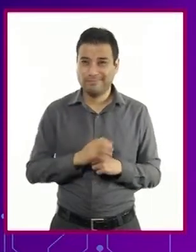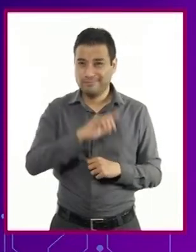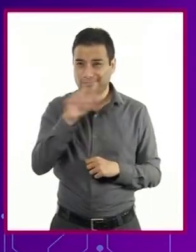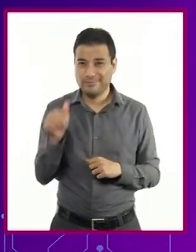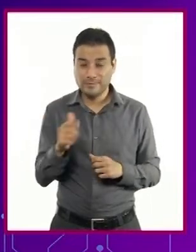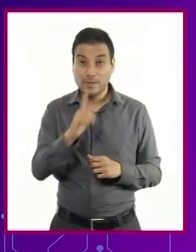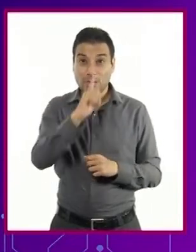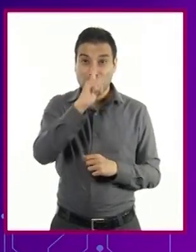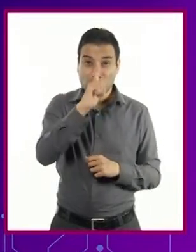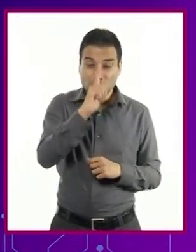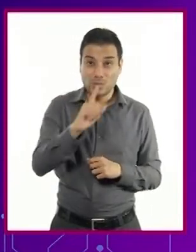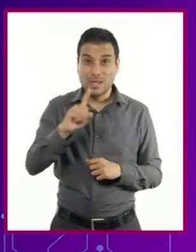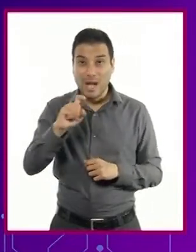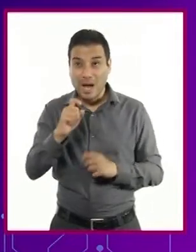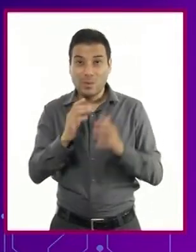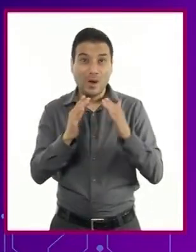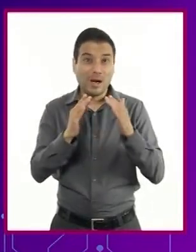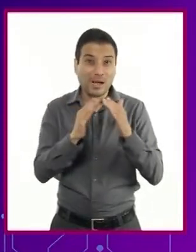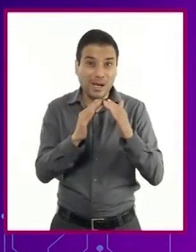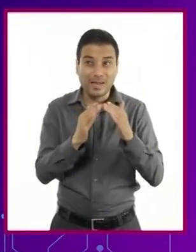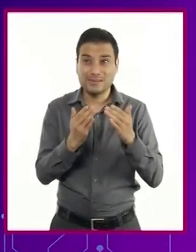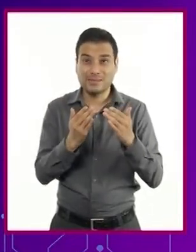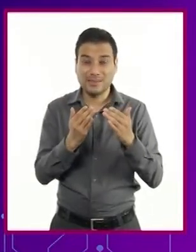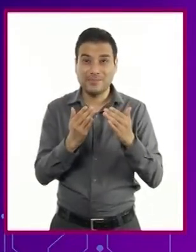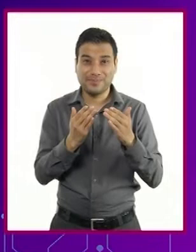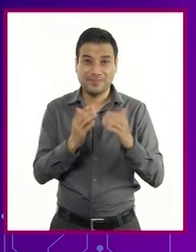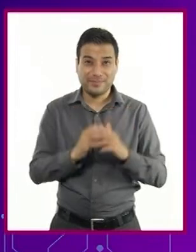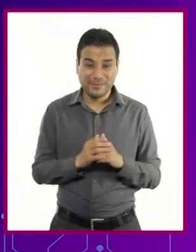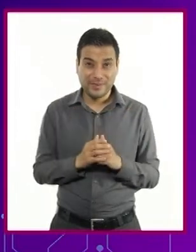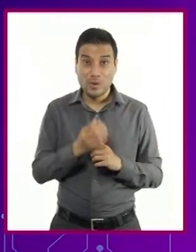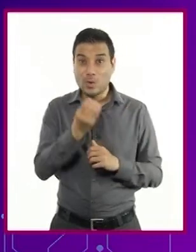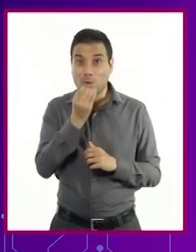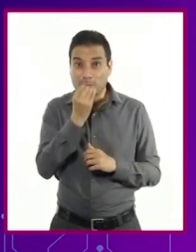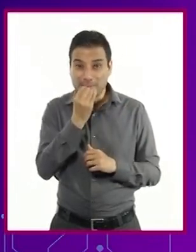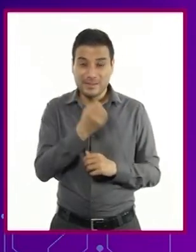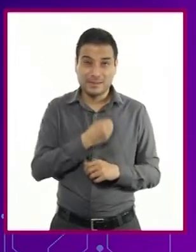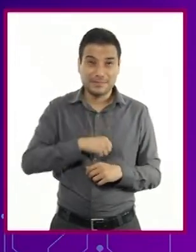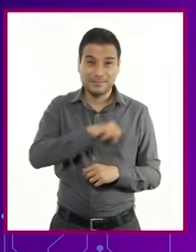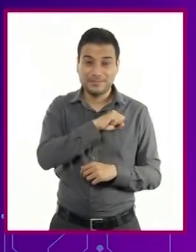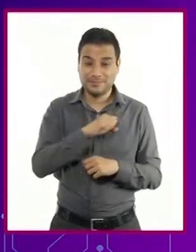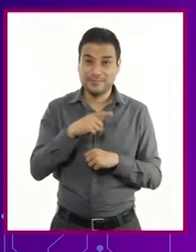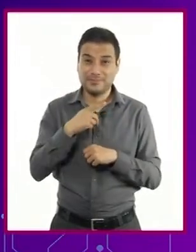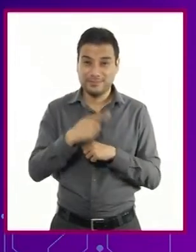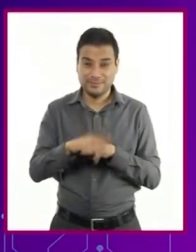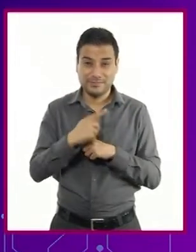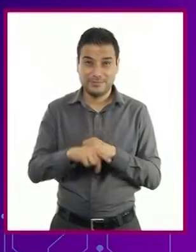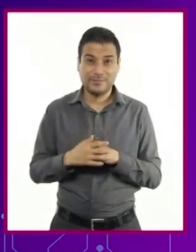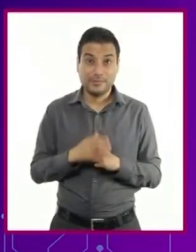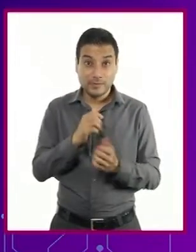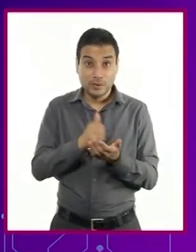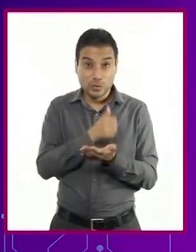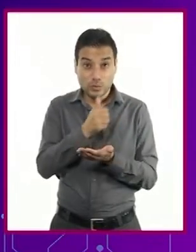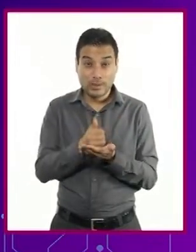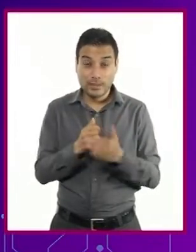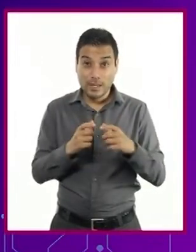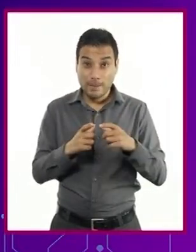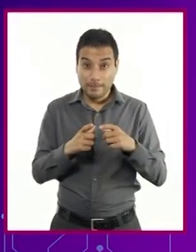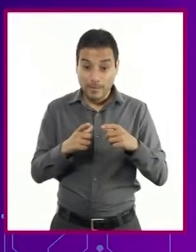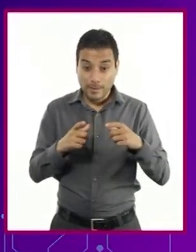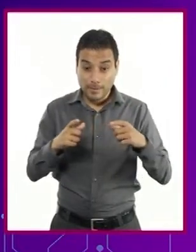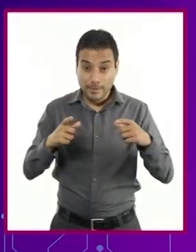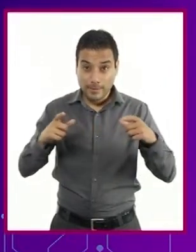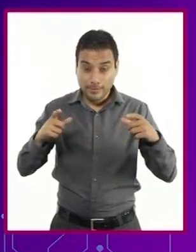la infraestructura, vivienda, los medios de subsistencia y la salud. El crecimiento de las ciudades en todo el mundo